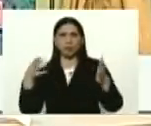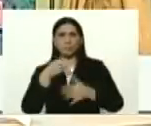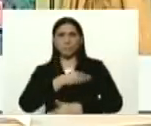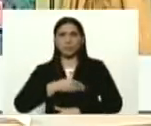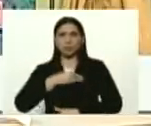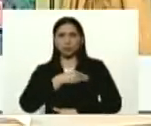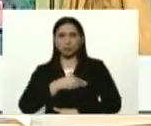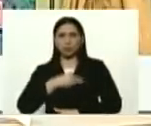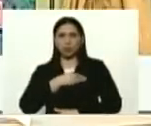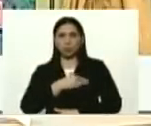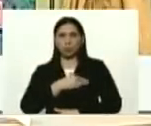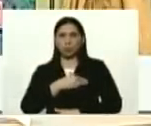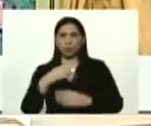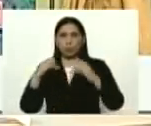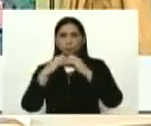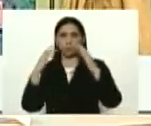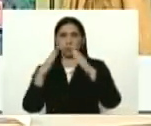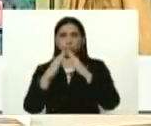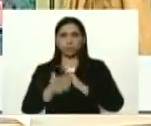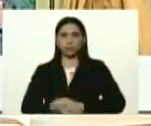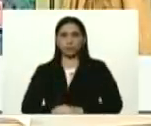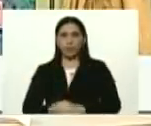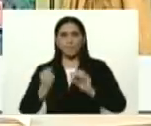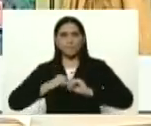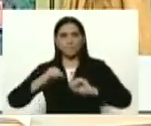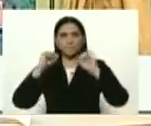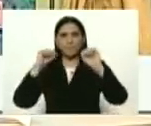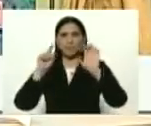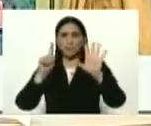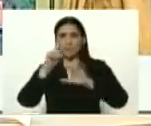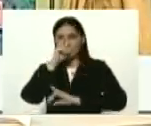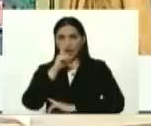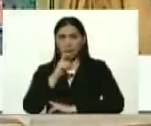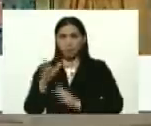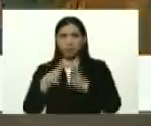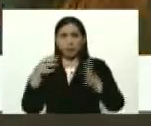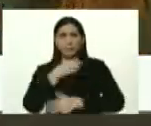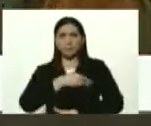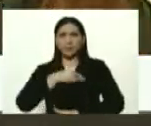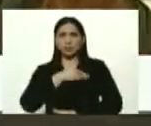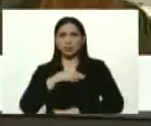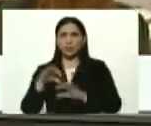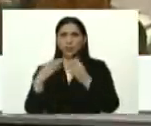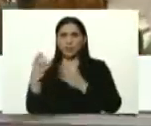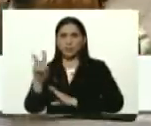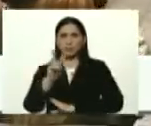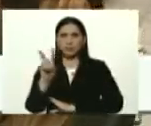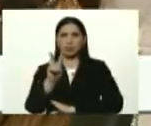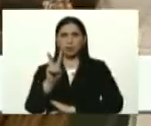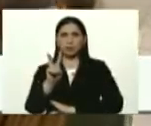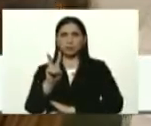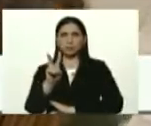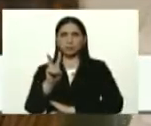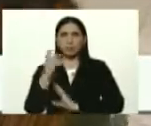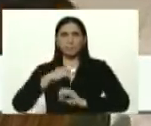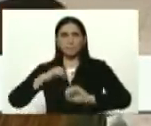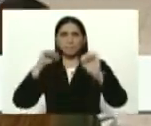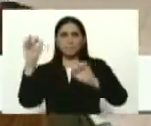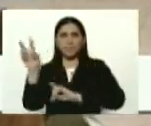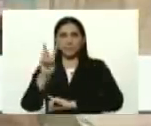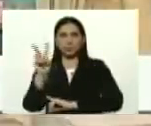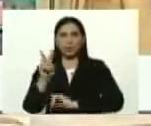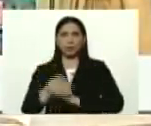misión Hogares de la Patria. ¡Que vivan los 6 años de la gran misión de la familia venezolana! ¡Que viva